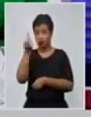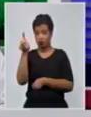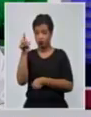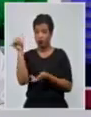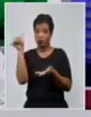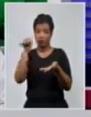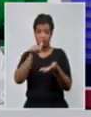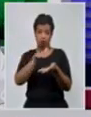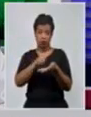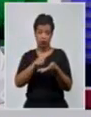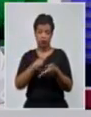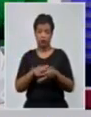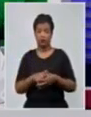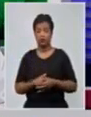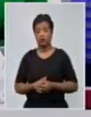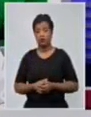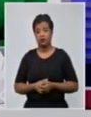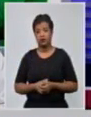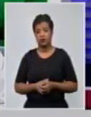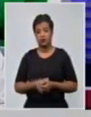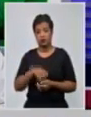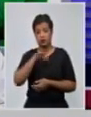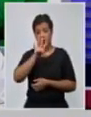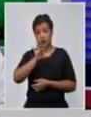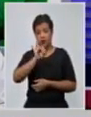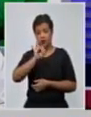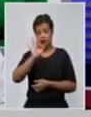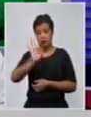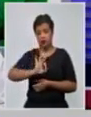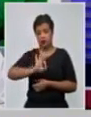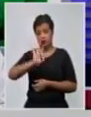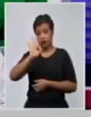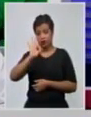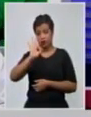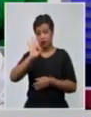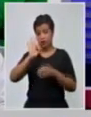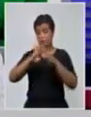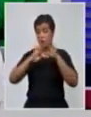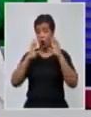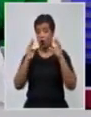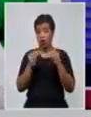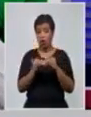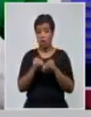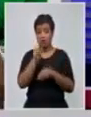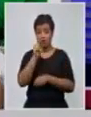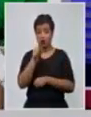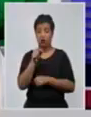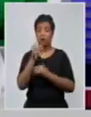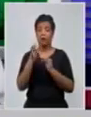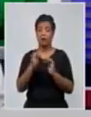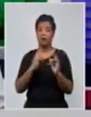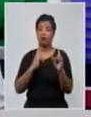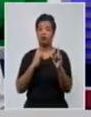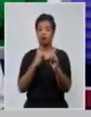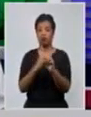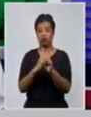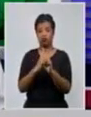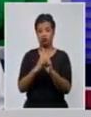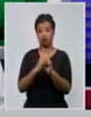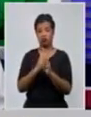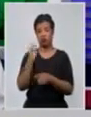entrada de extranjeros a Cuba, pues el 57% de todos los casos han estado vinculados con